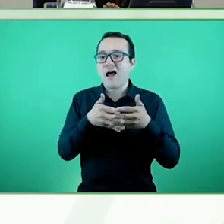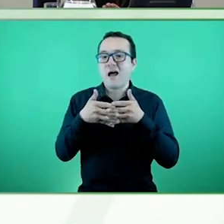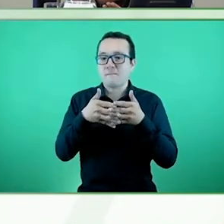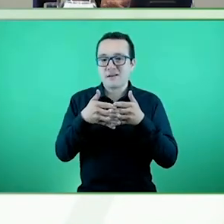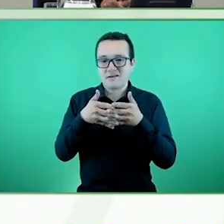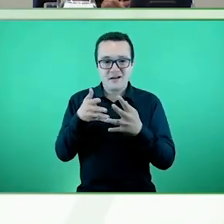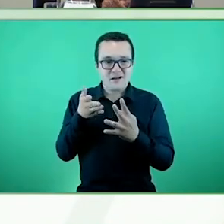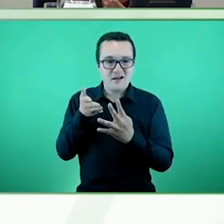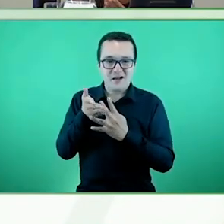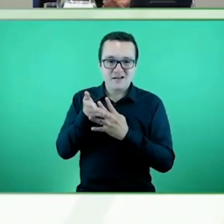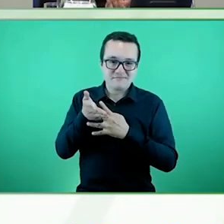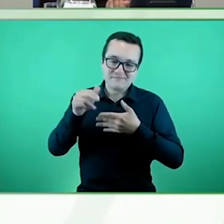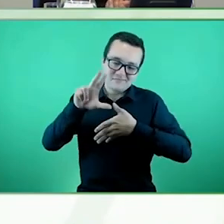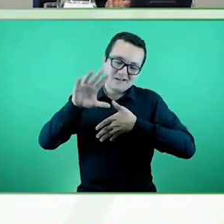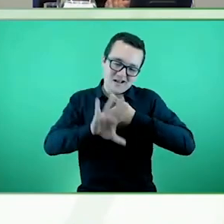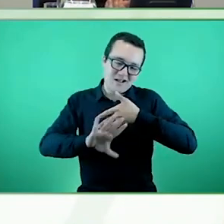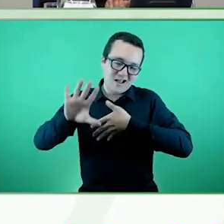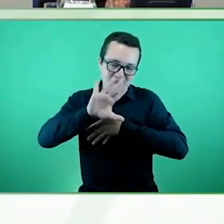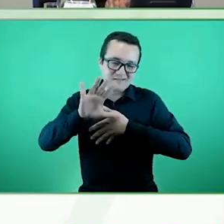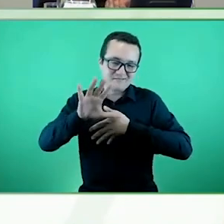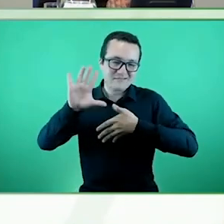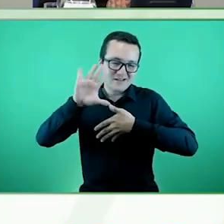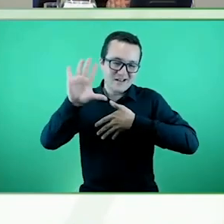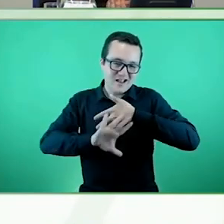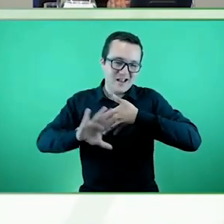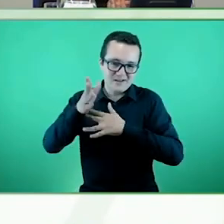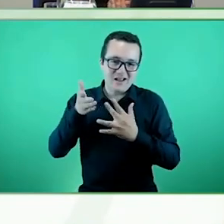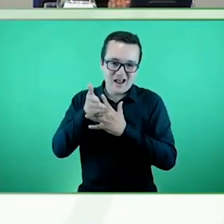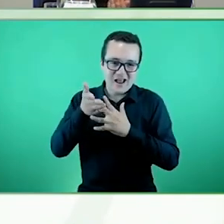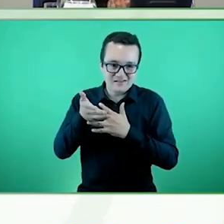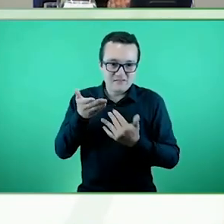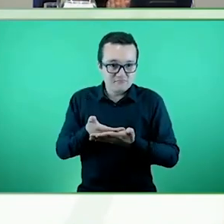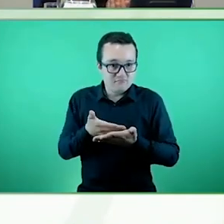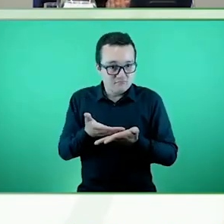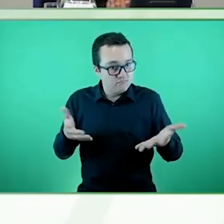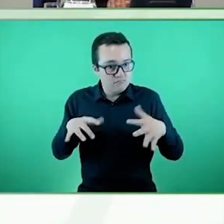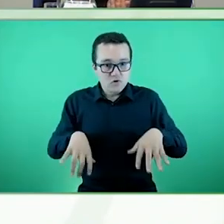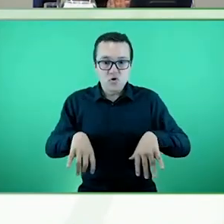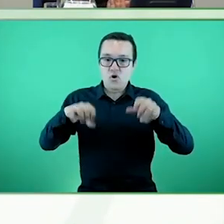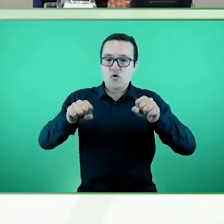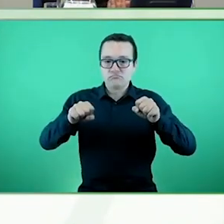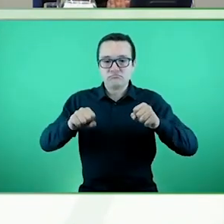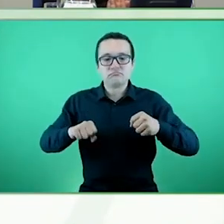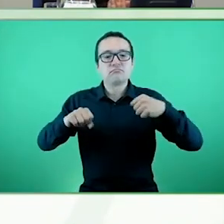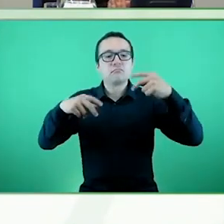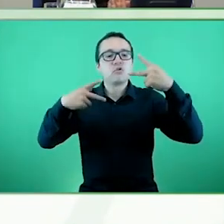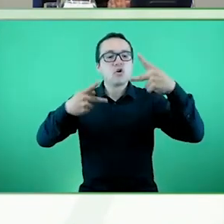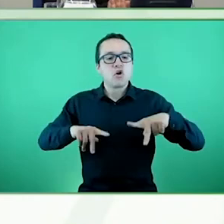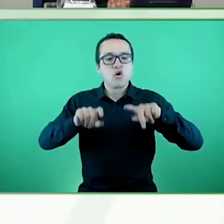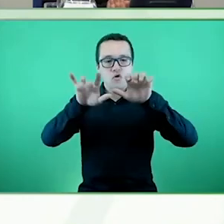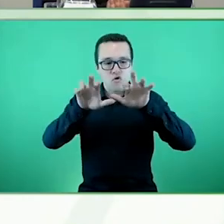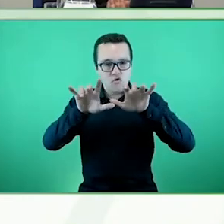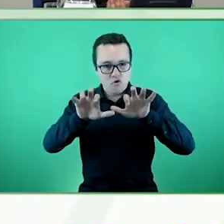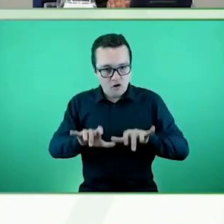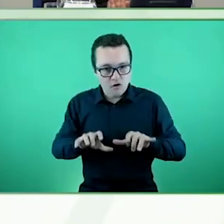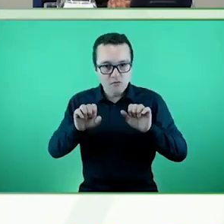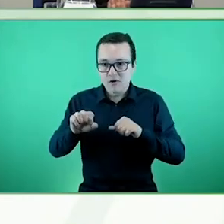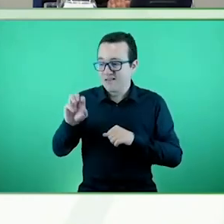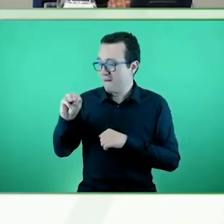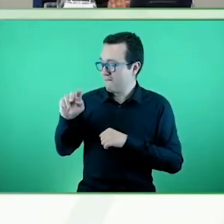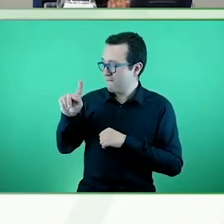Code, accesible, de manera con que podamos conjuntamente con Meta y entidades de gobierno de